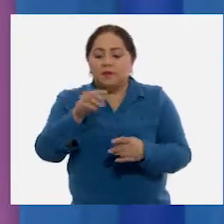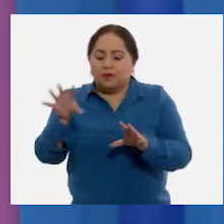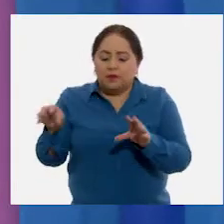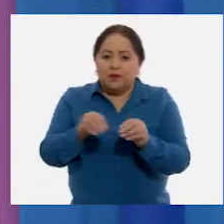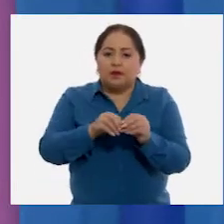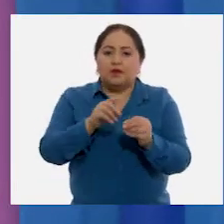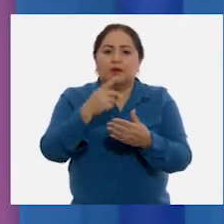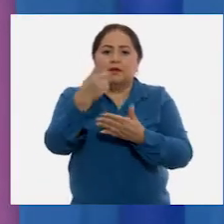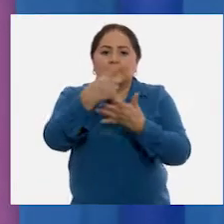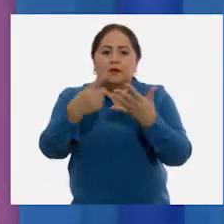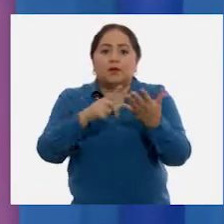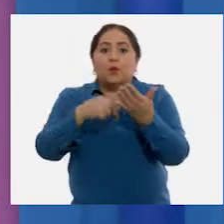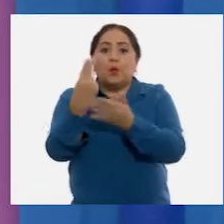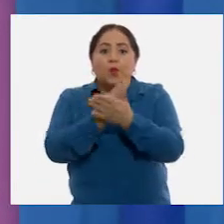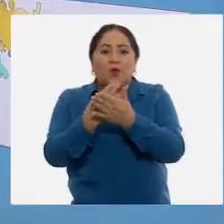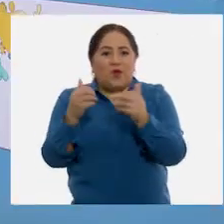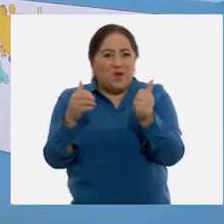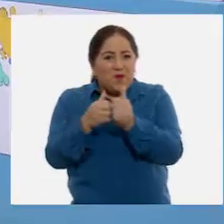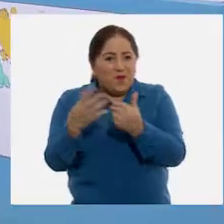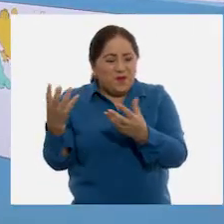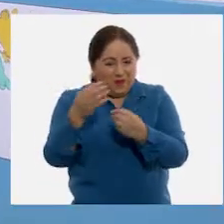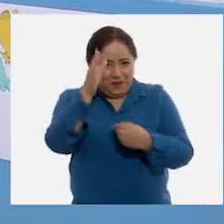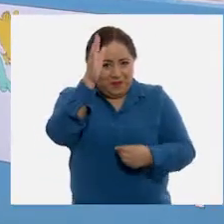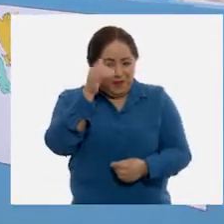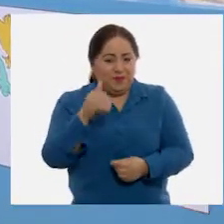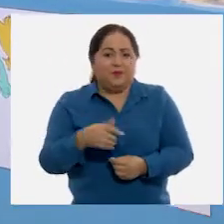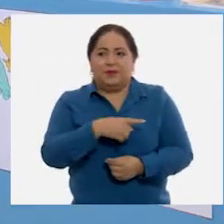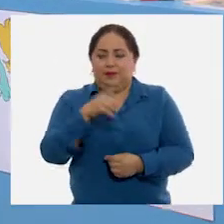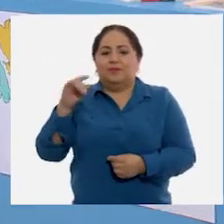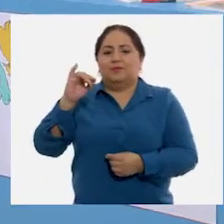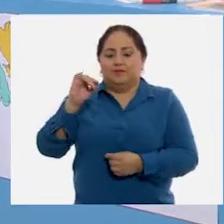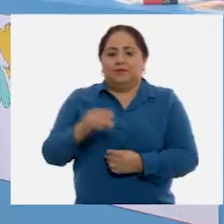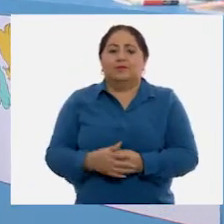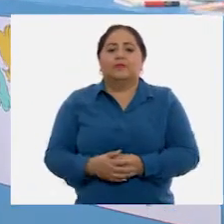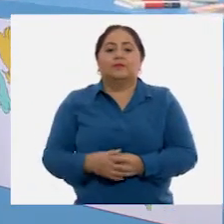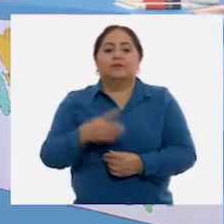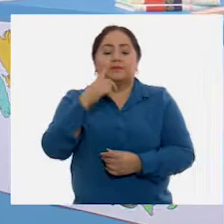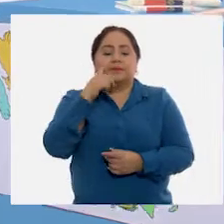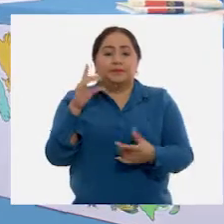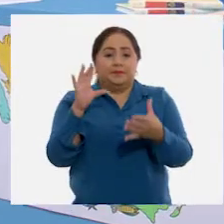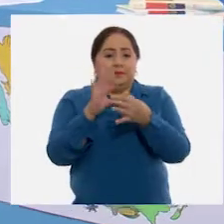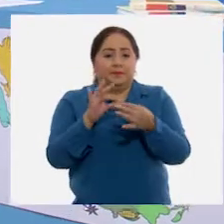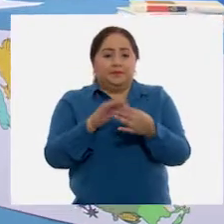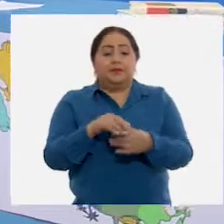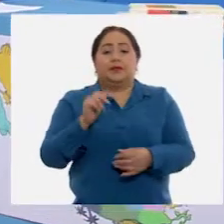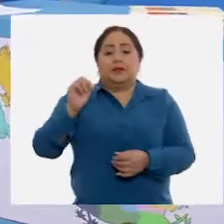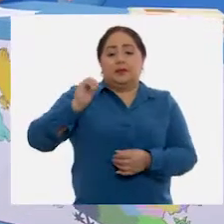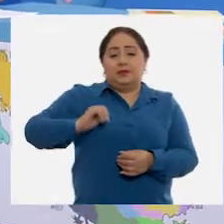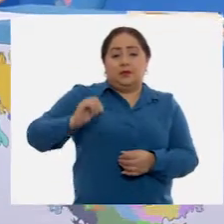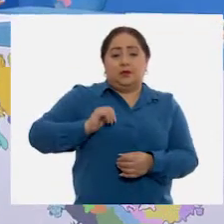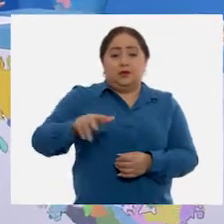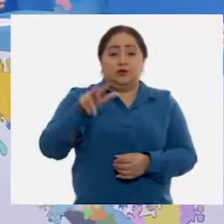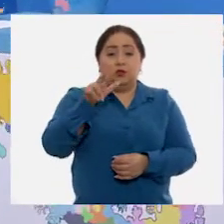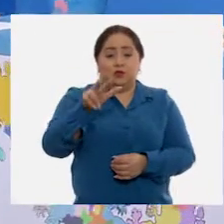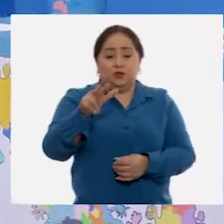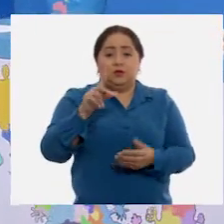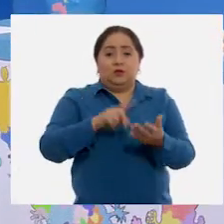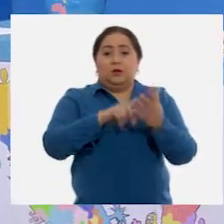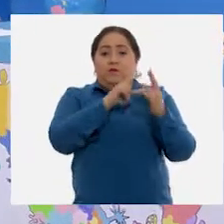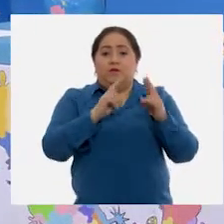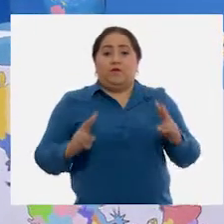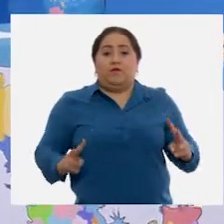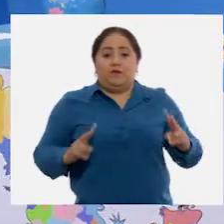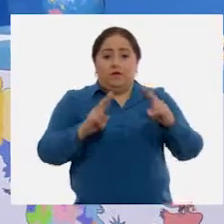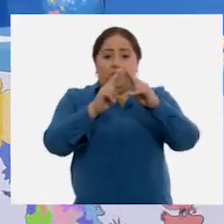datos biográficos. Así es, María. Bien, pues te explico. A finales del siglo XVIII, Francia había vivido